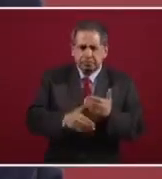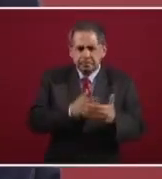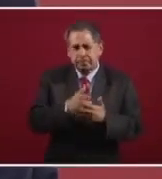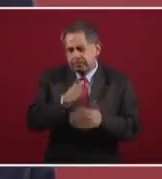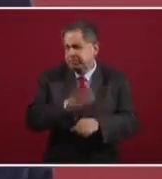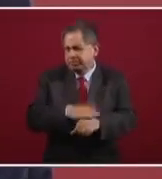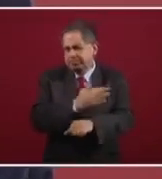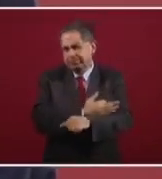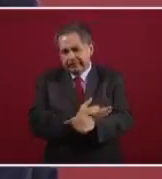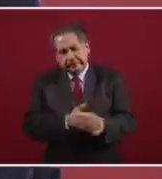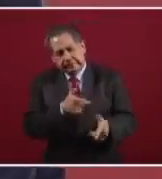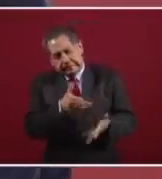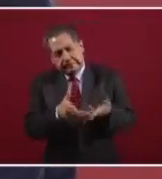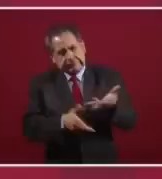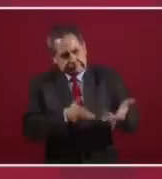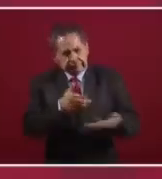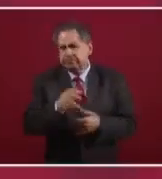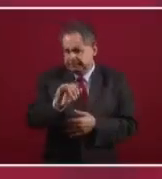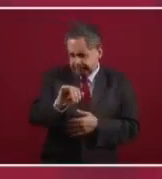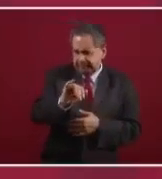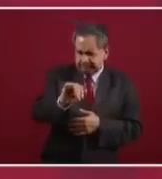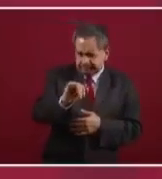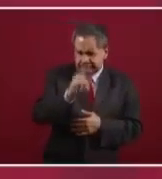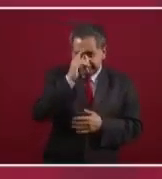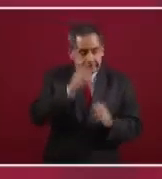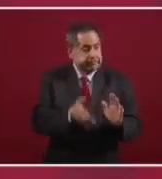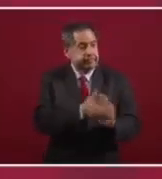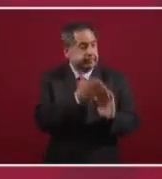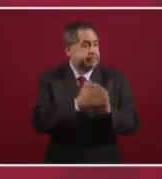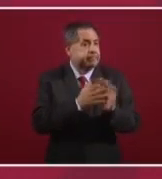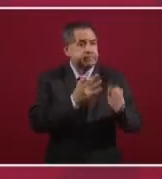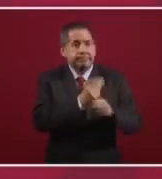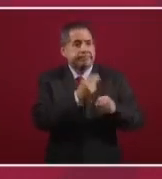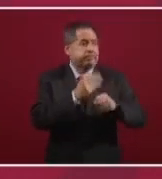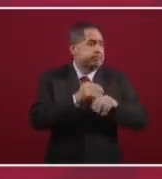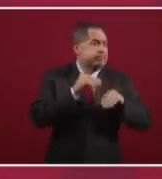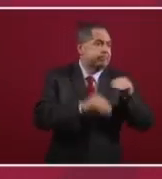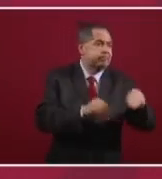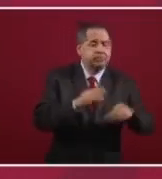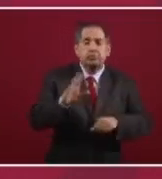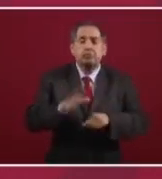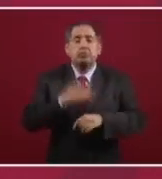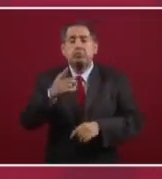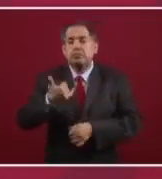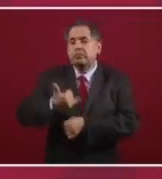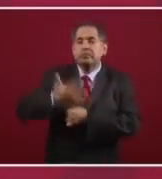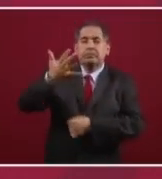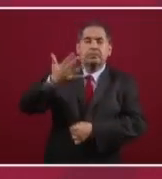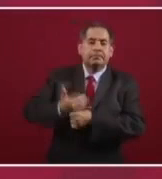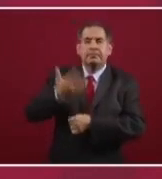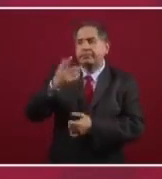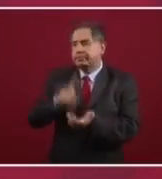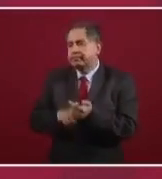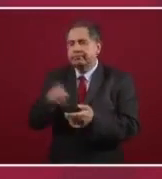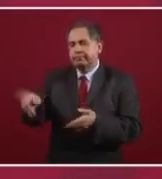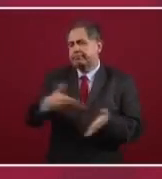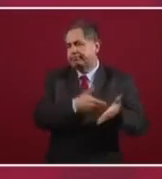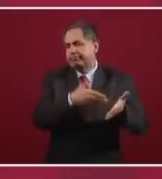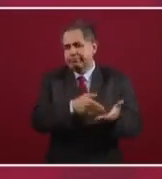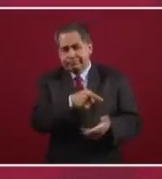andar las obras por todos los obstáculos que enfrentamos.